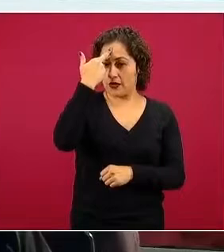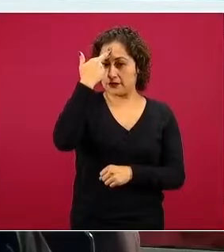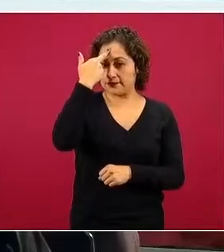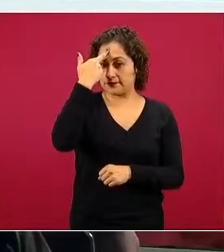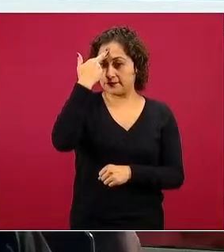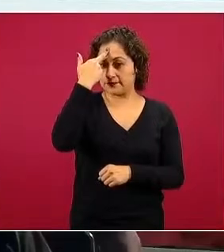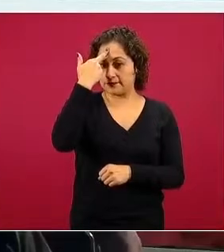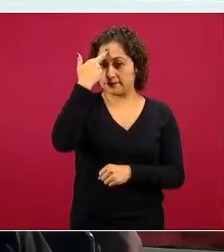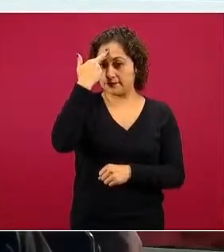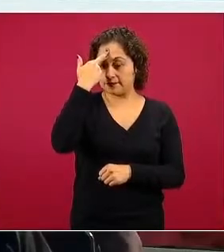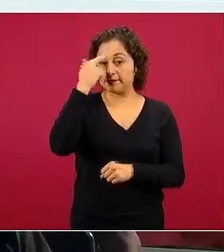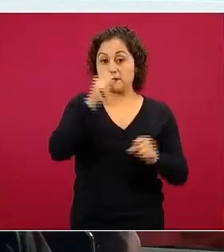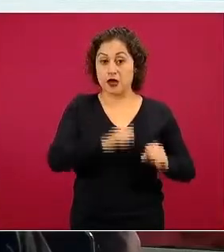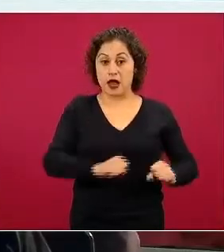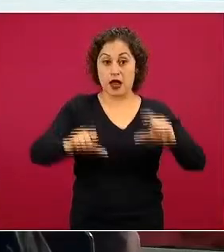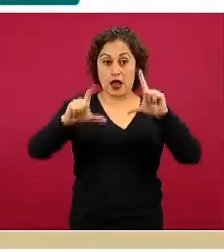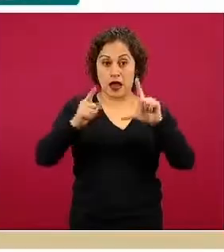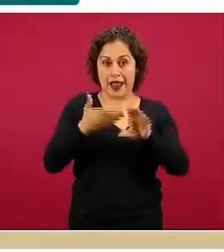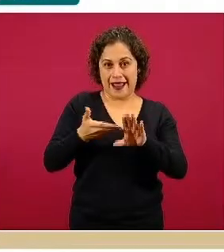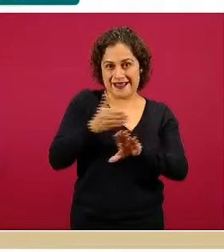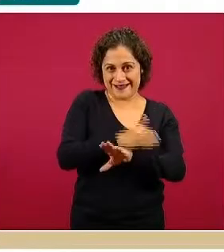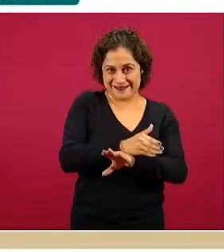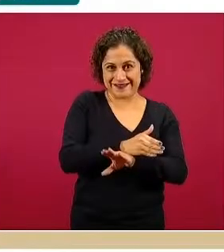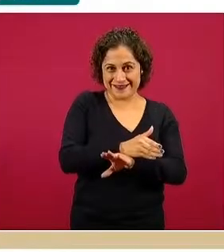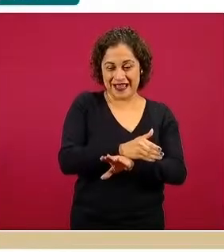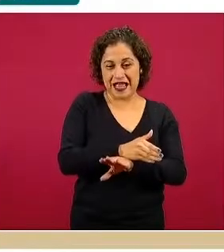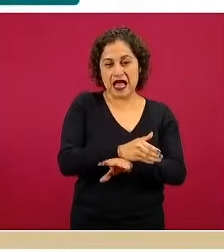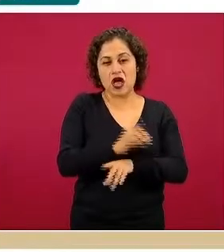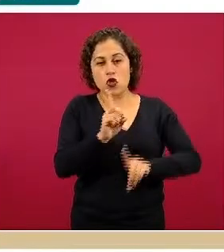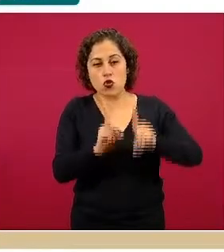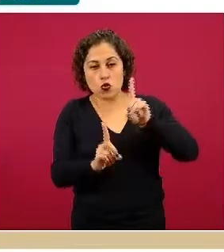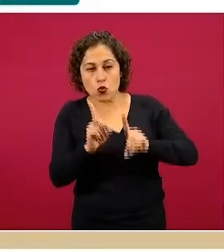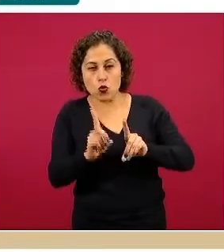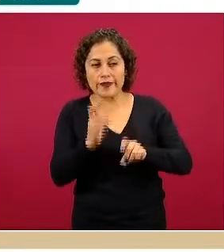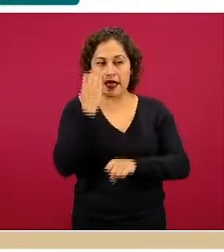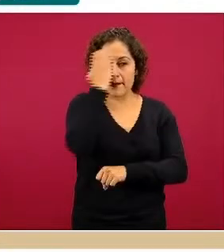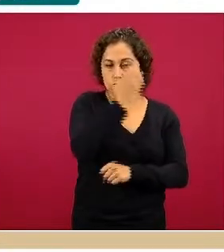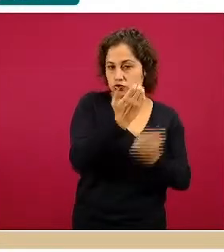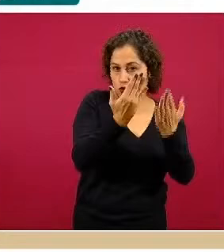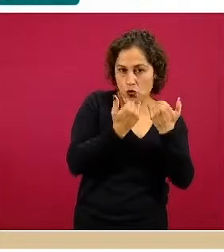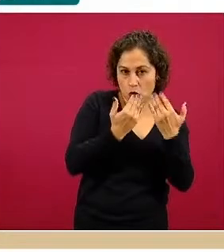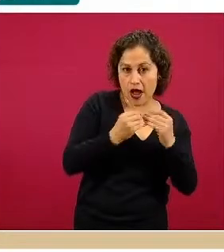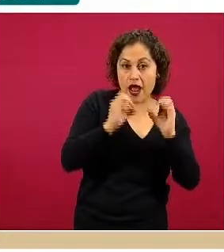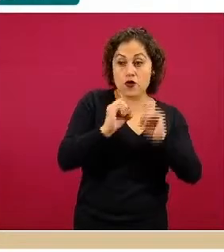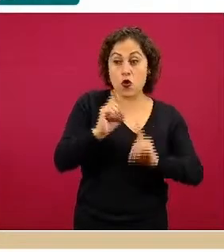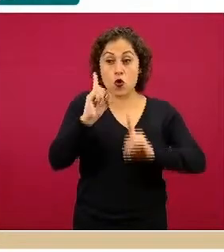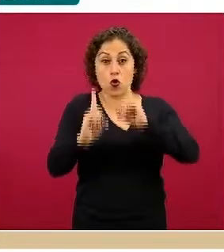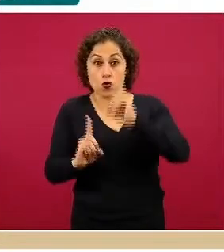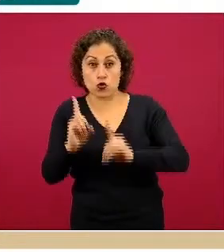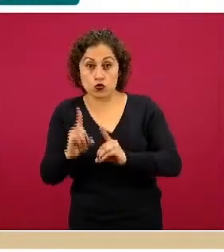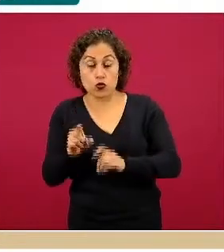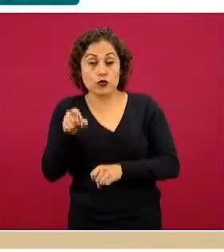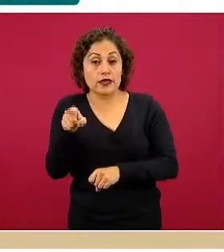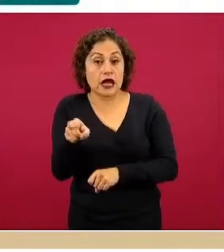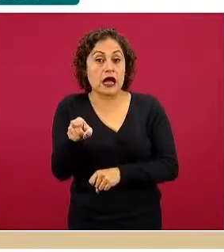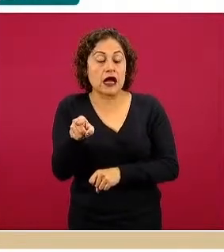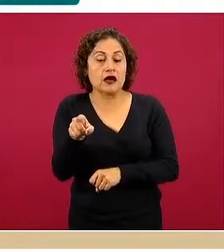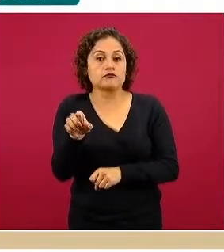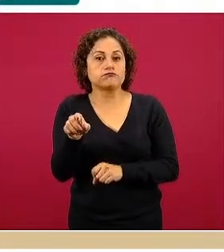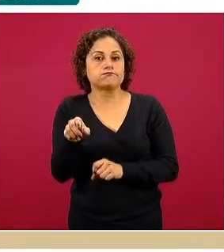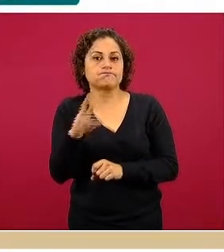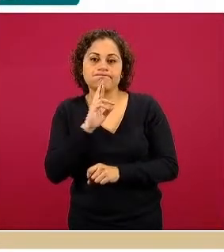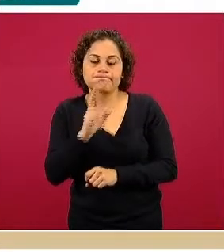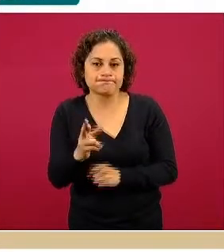la diapositiva anterior, los que decía sospechosos sin muestra o sospechosos que no tienen una posibilidad de